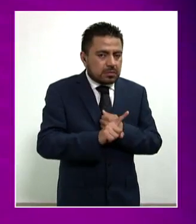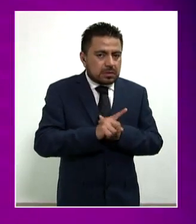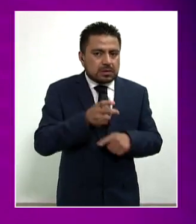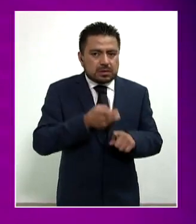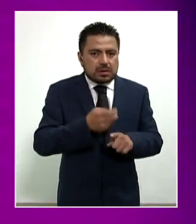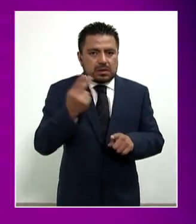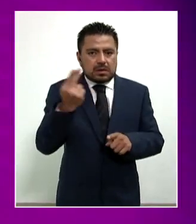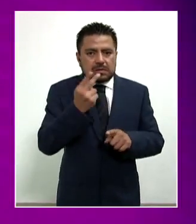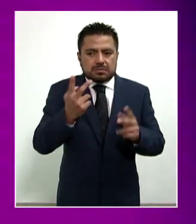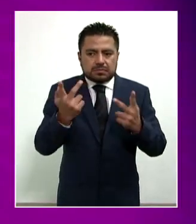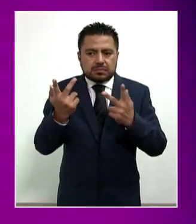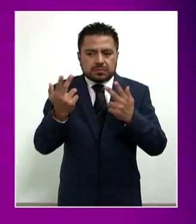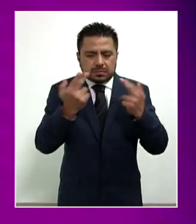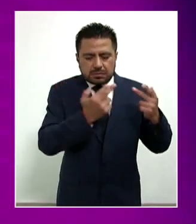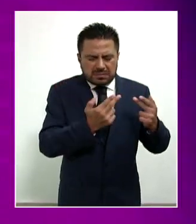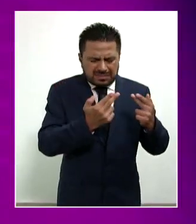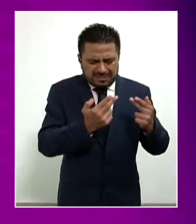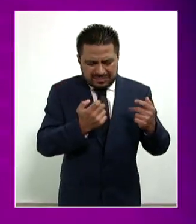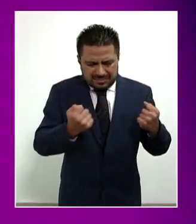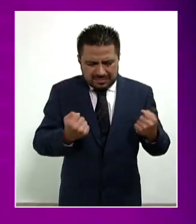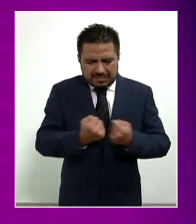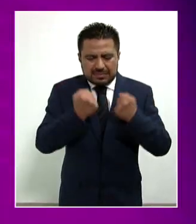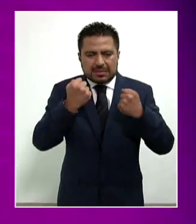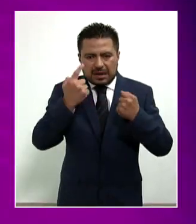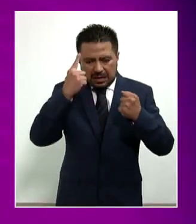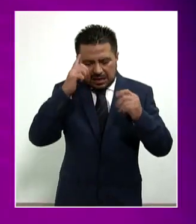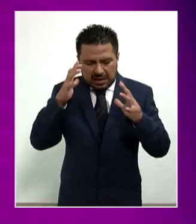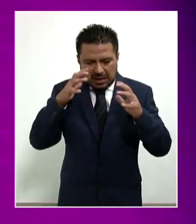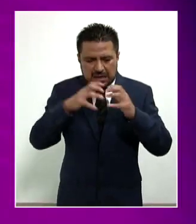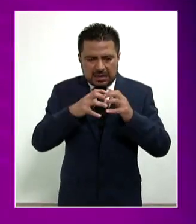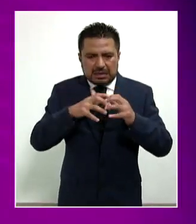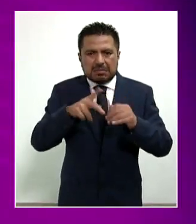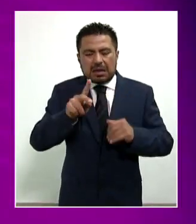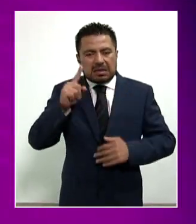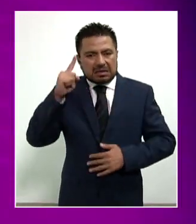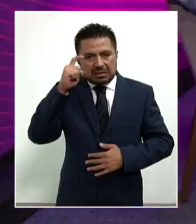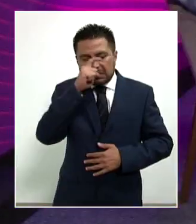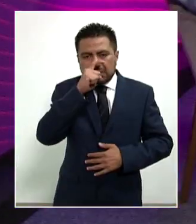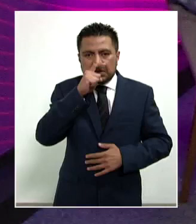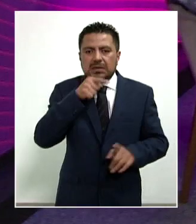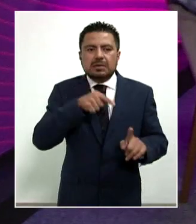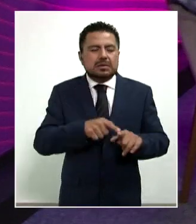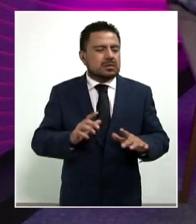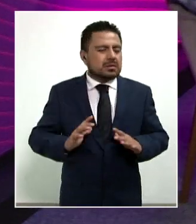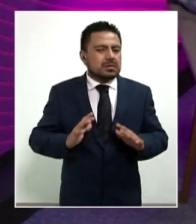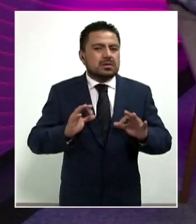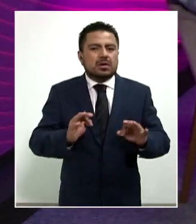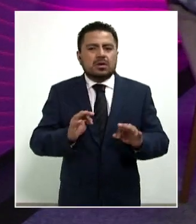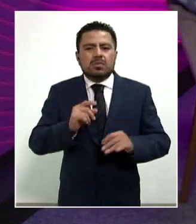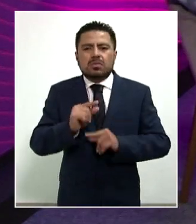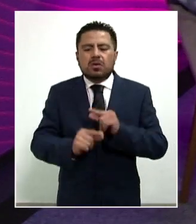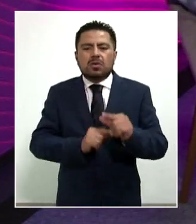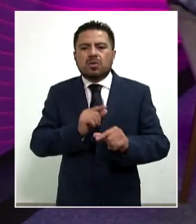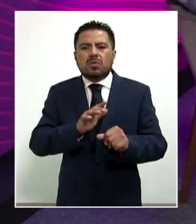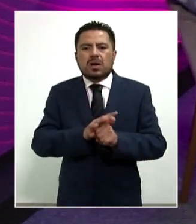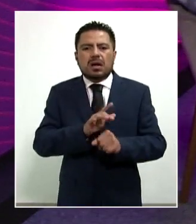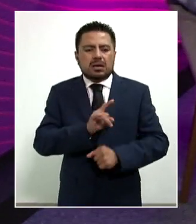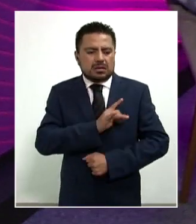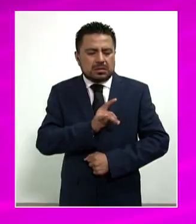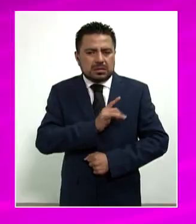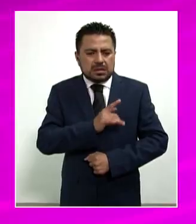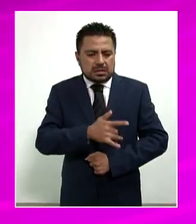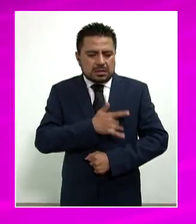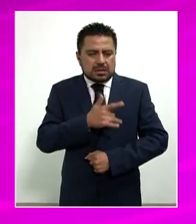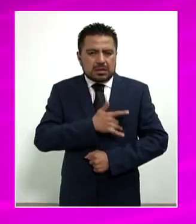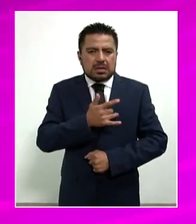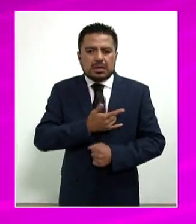tenemos que romper en cada una de nuestras cabezas y es muy difícil. Y proviene un poco del miedo que